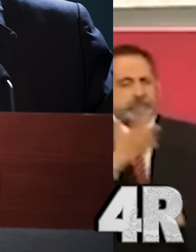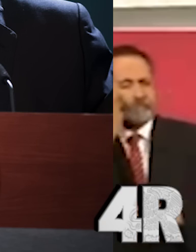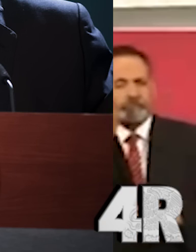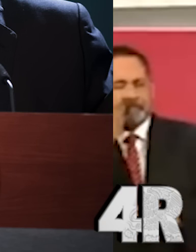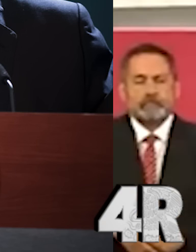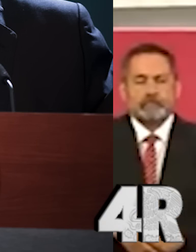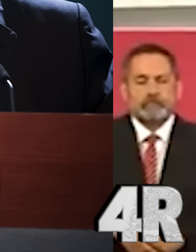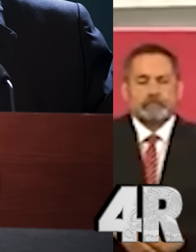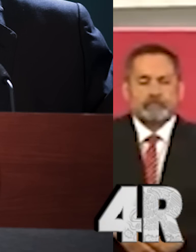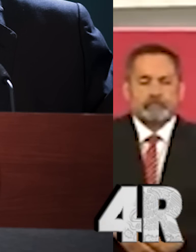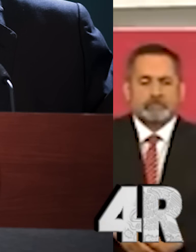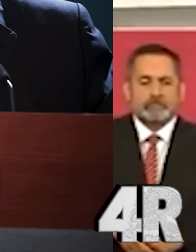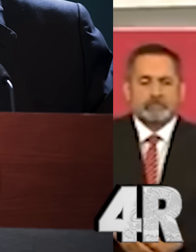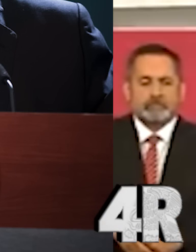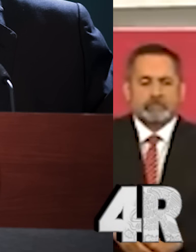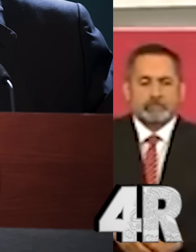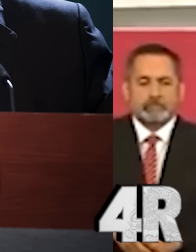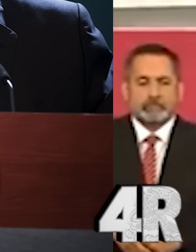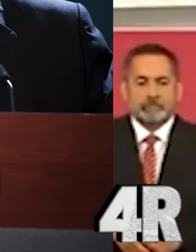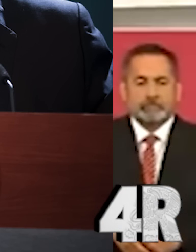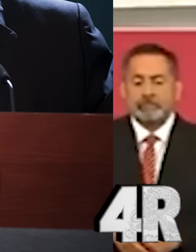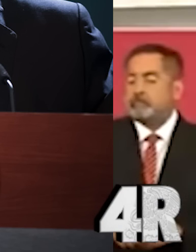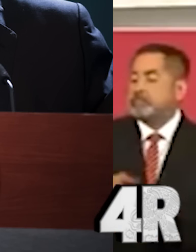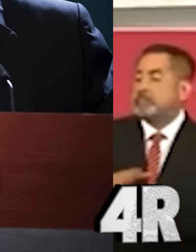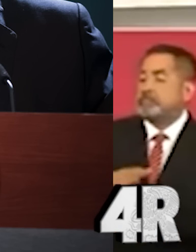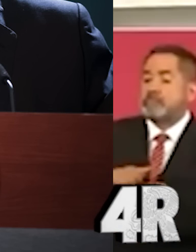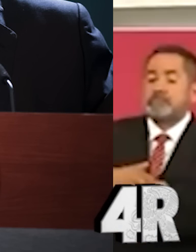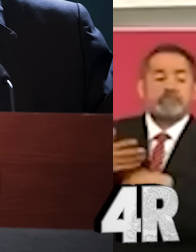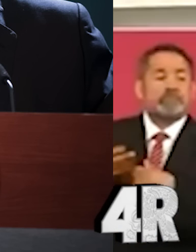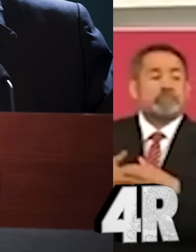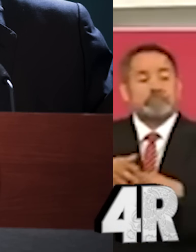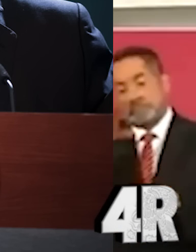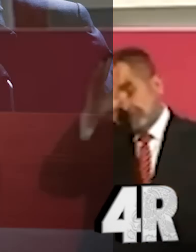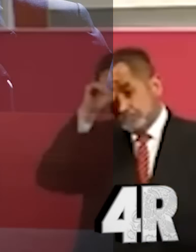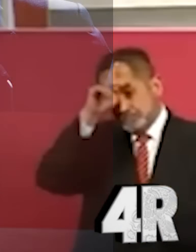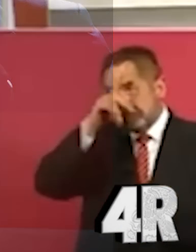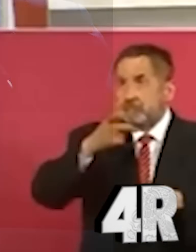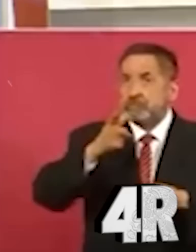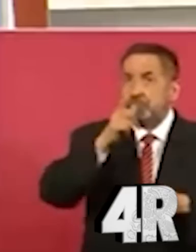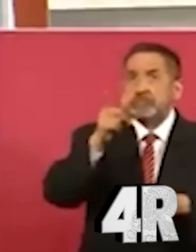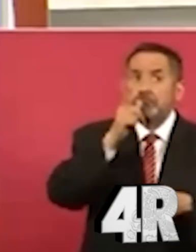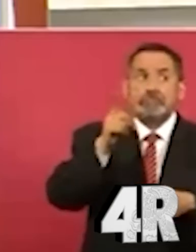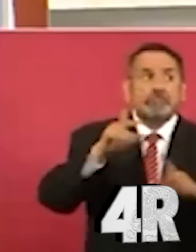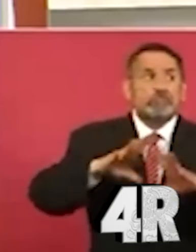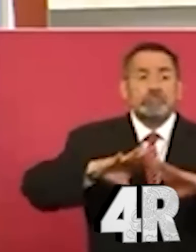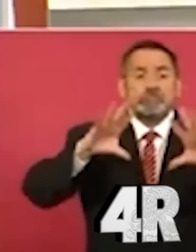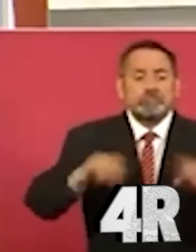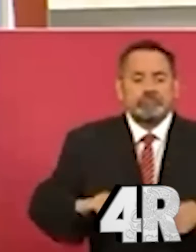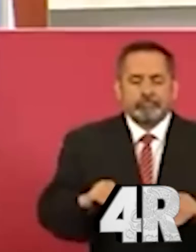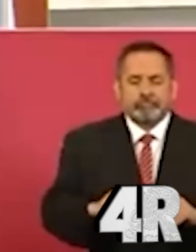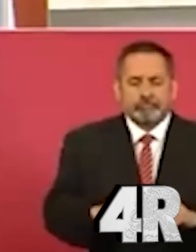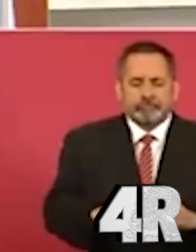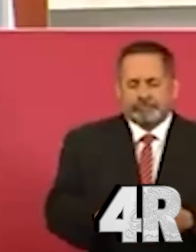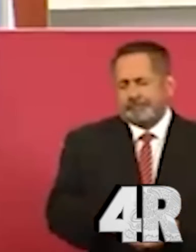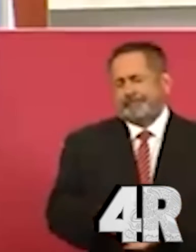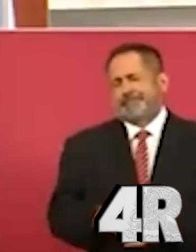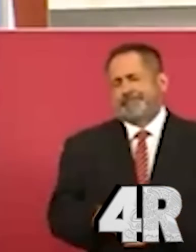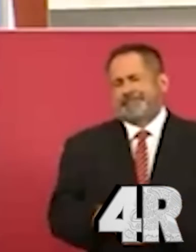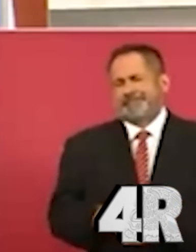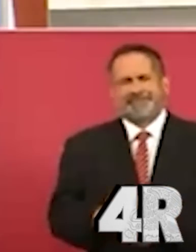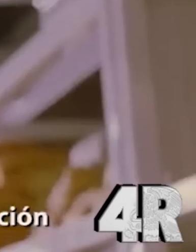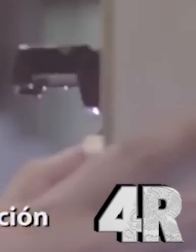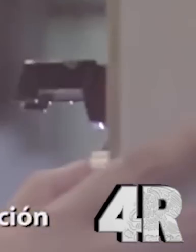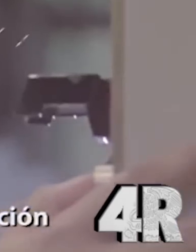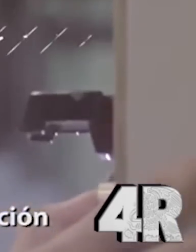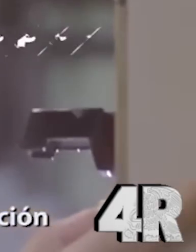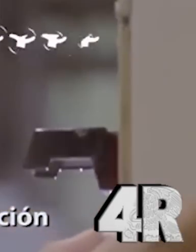nuestro país, pero antes tendrá que saldar una deuda con el pueblo mexicano. Vamos a escuchar al presidente Andrés Manuel en conferencia